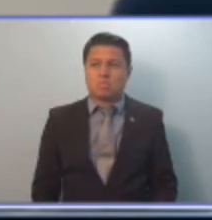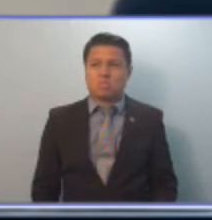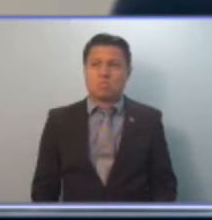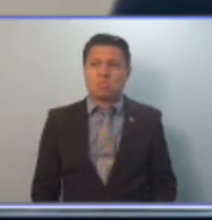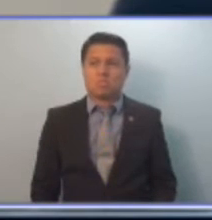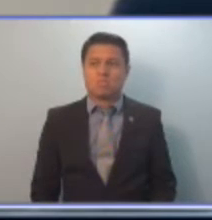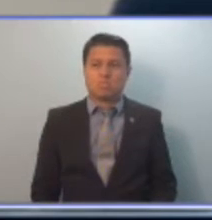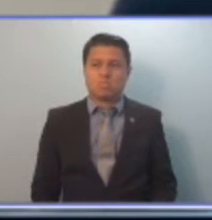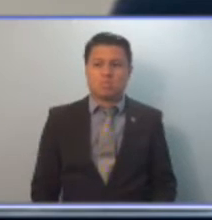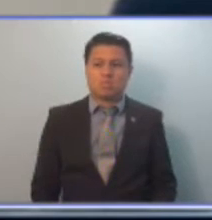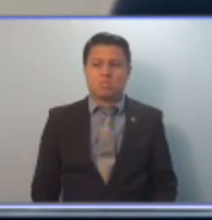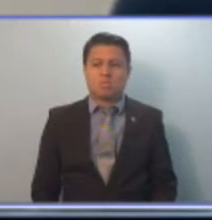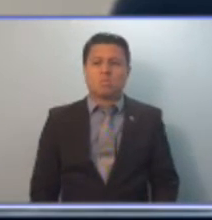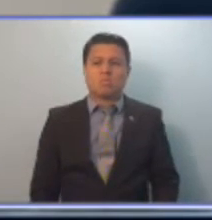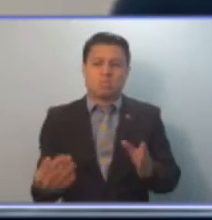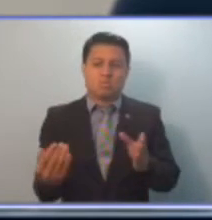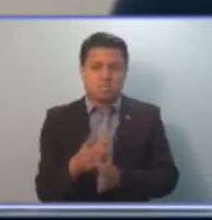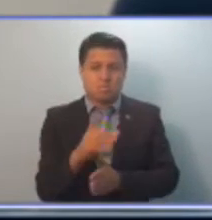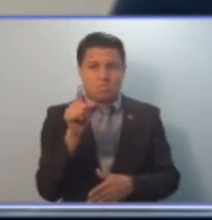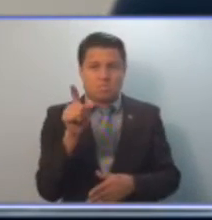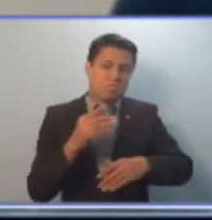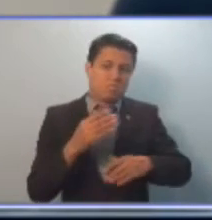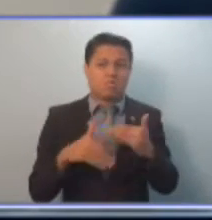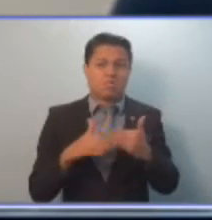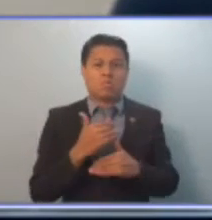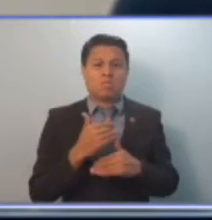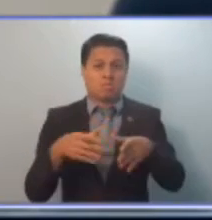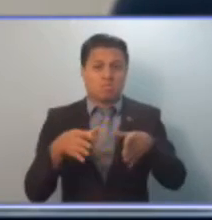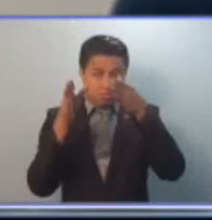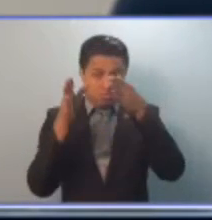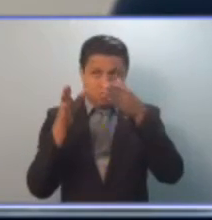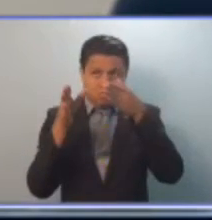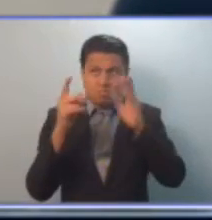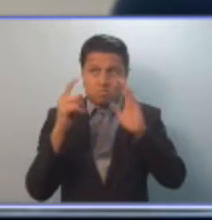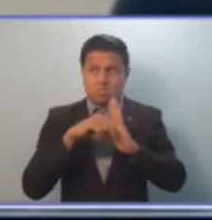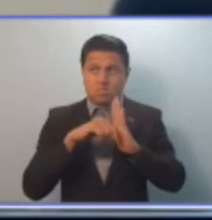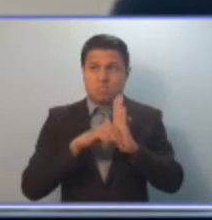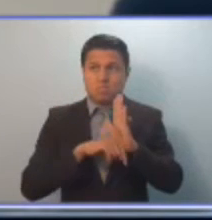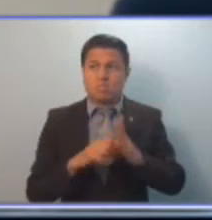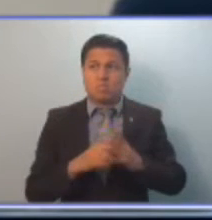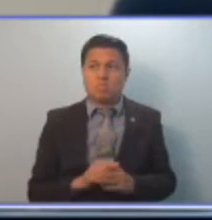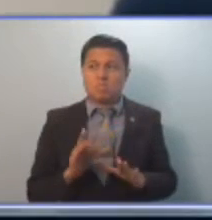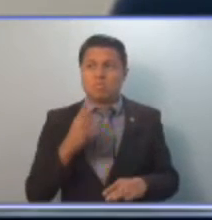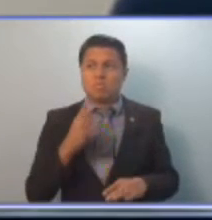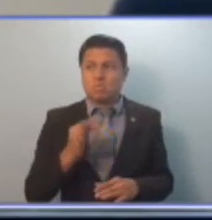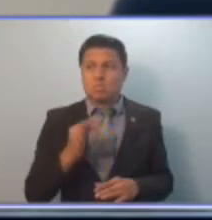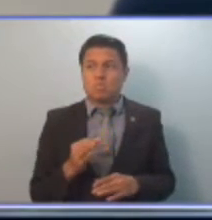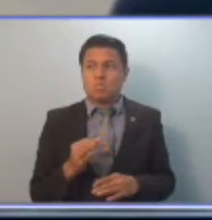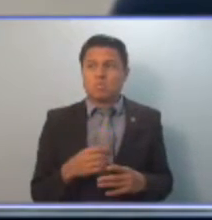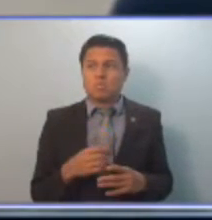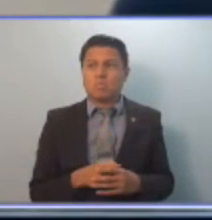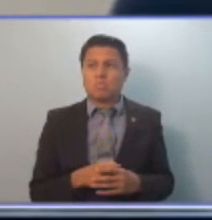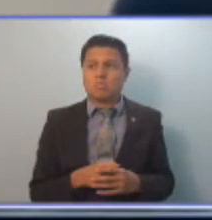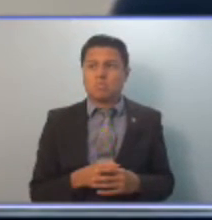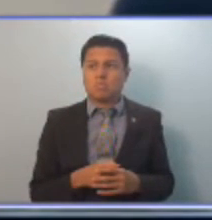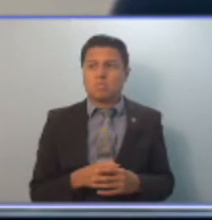lo Constitucional era más erudita, pero realmente neoliberal.